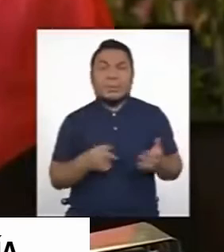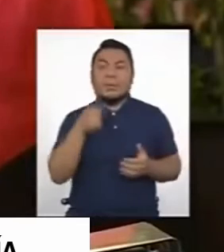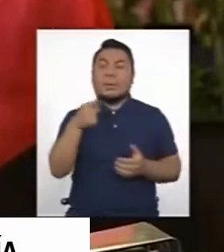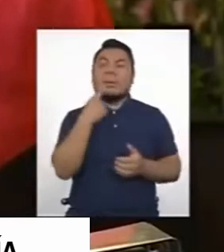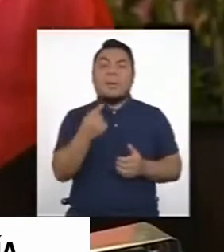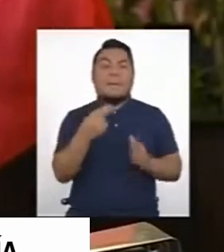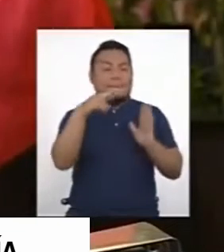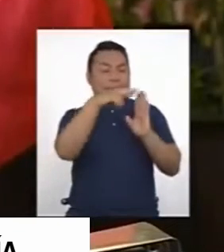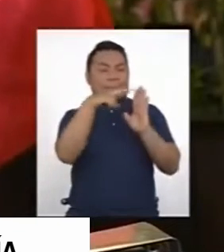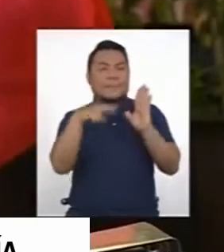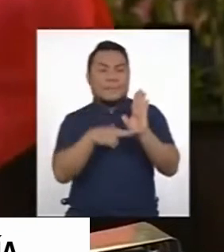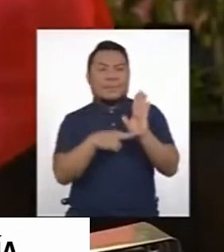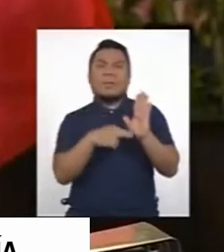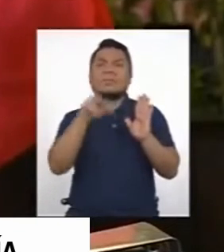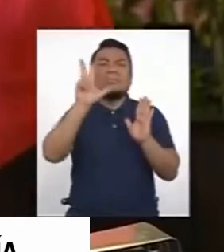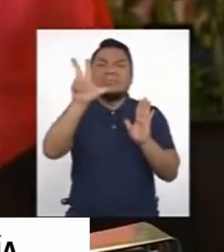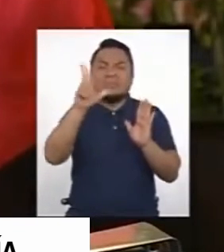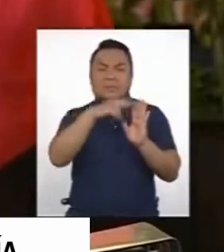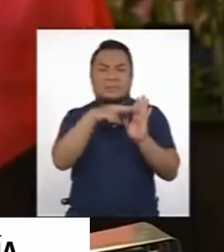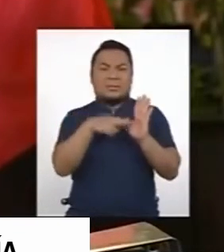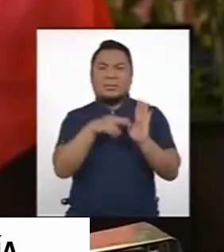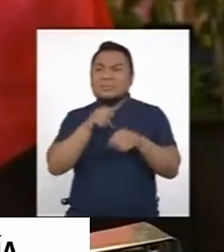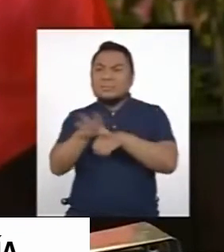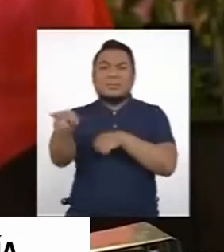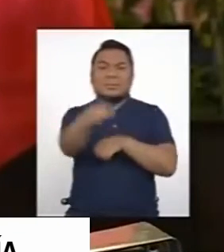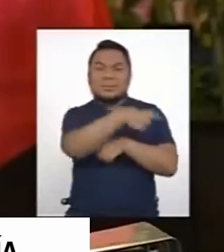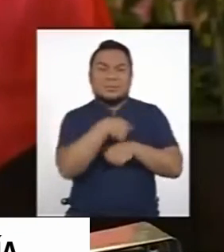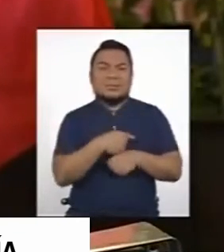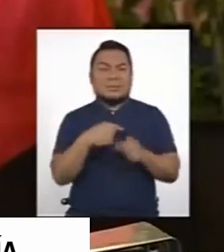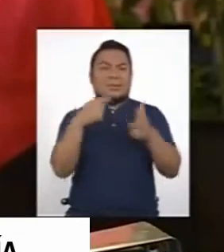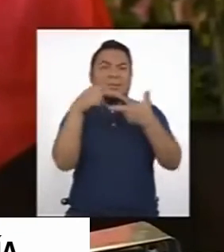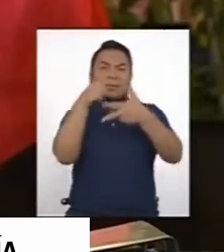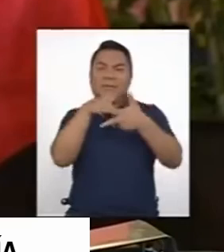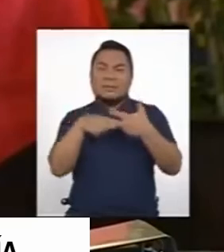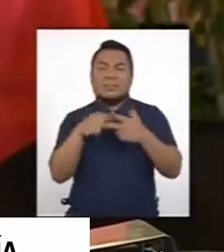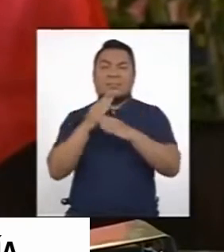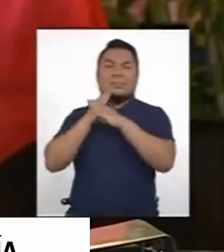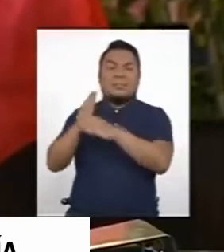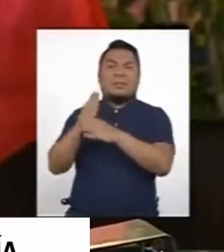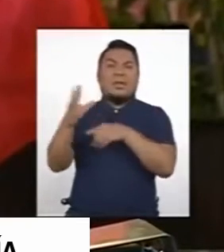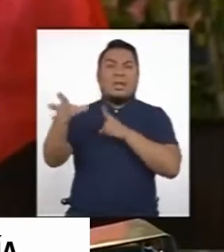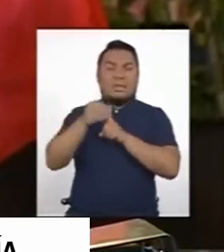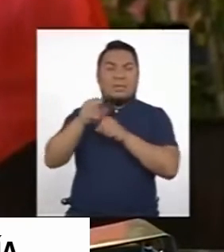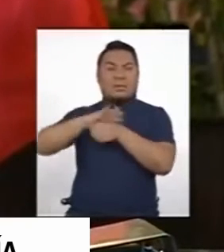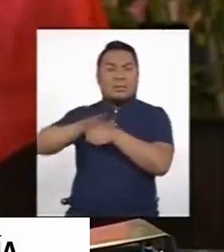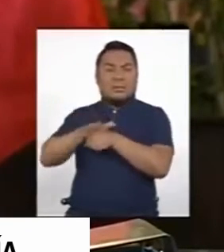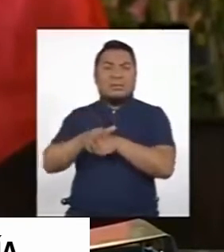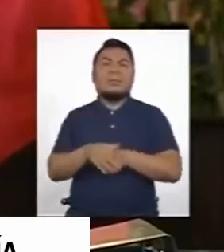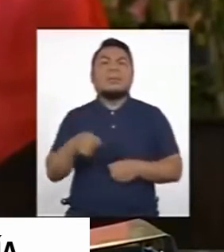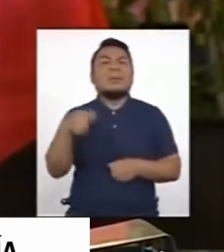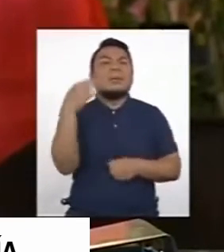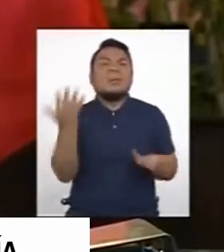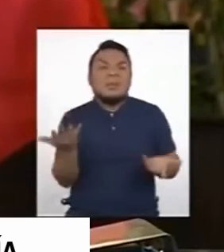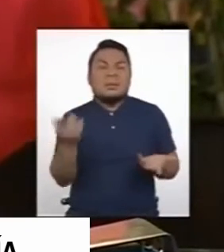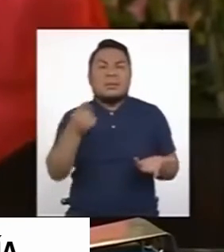reglas básicas, que son 3 las que hemos dado para evitar el contagio, tienen que